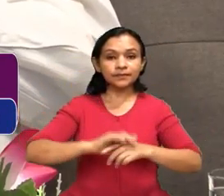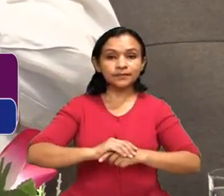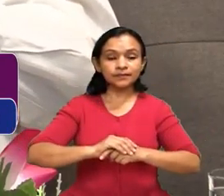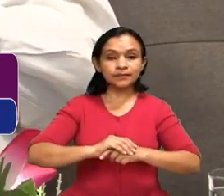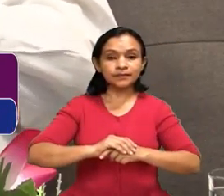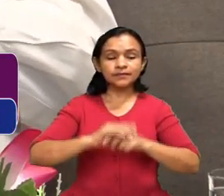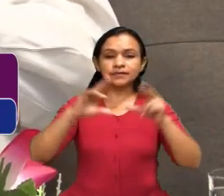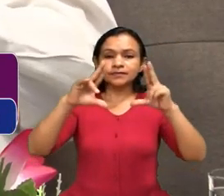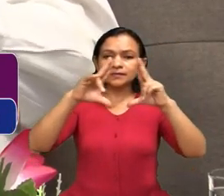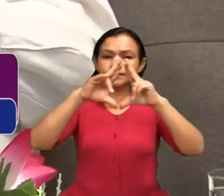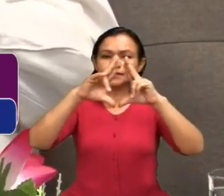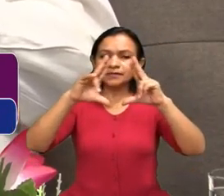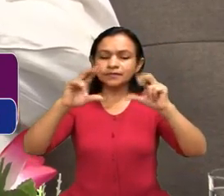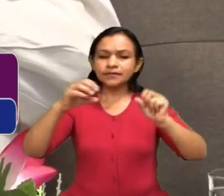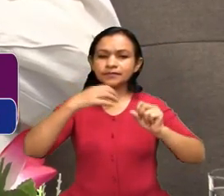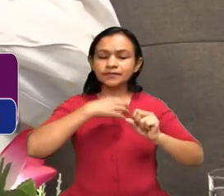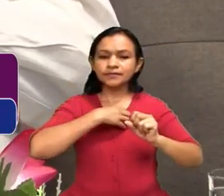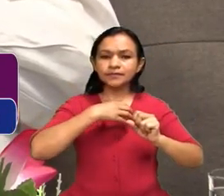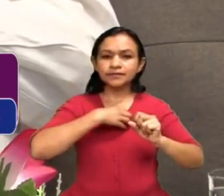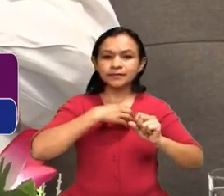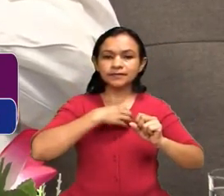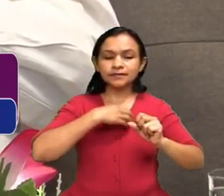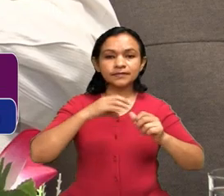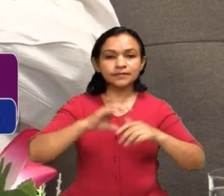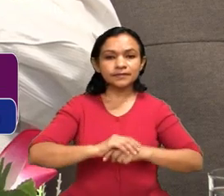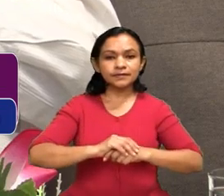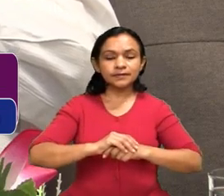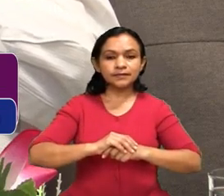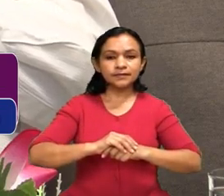la nicaraguanidad, de la